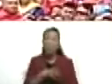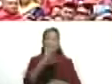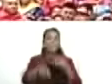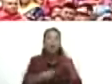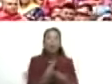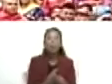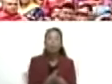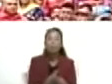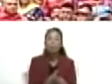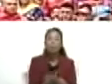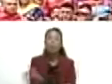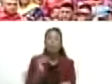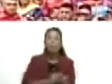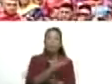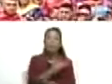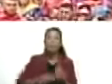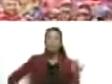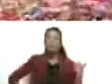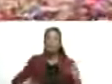país.